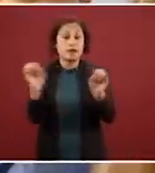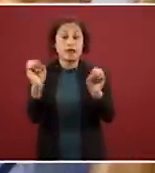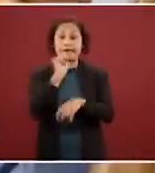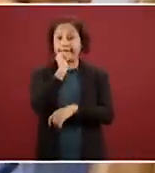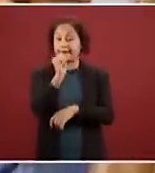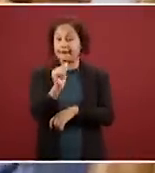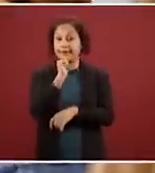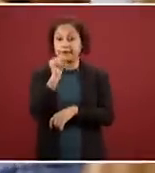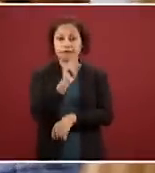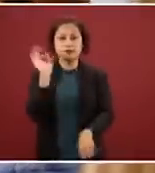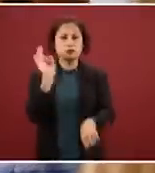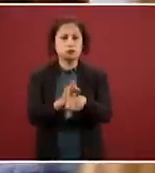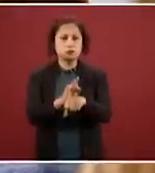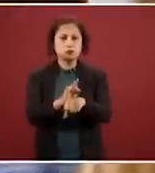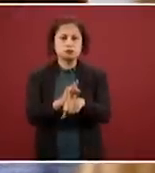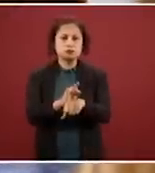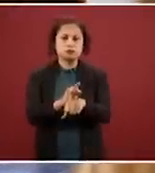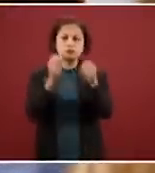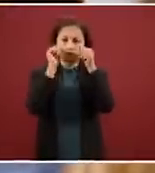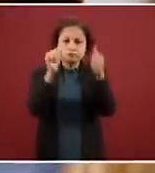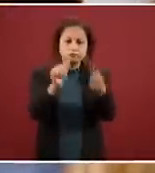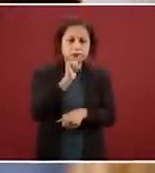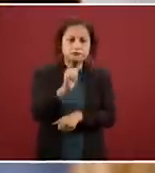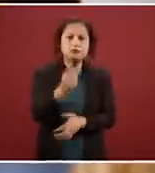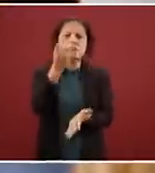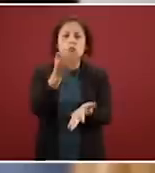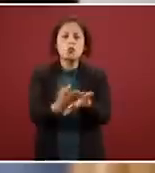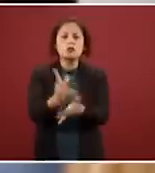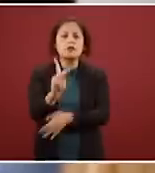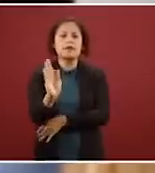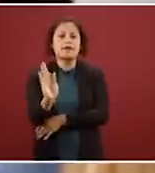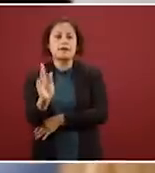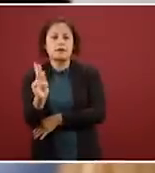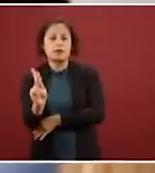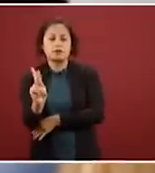no había protección, lo que había era la Policía Federal,